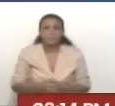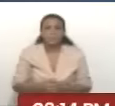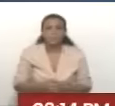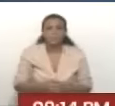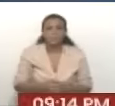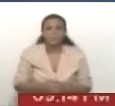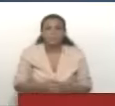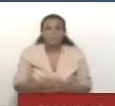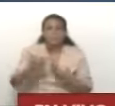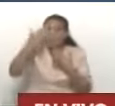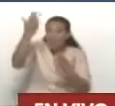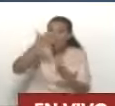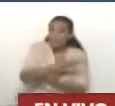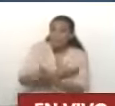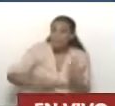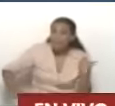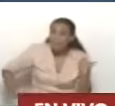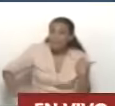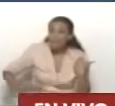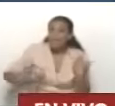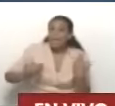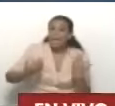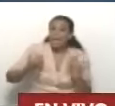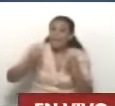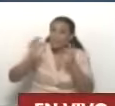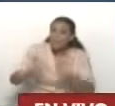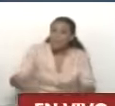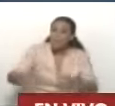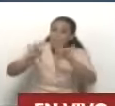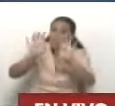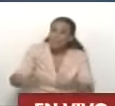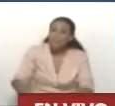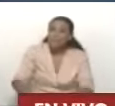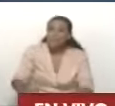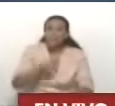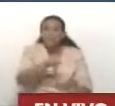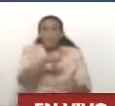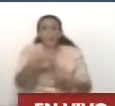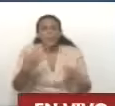Bueno, comandante, bendición de lo alto. Ajá.